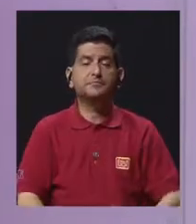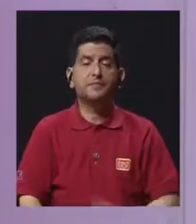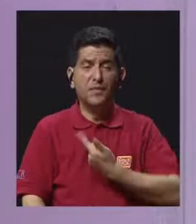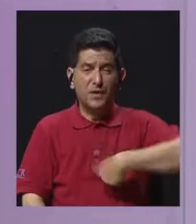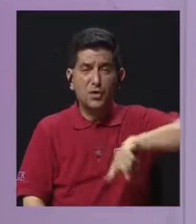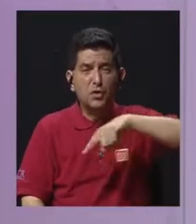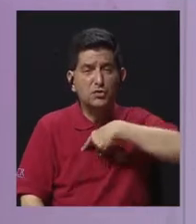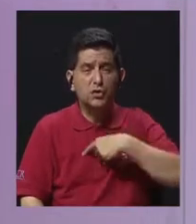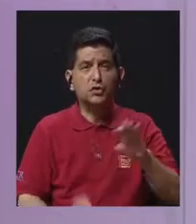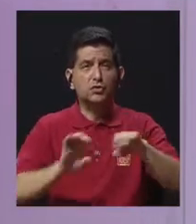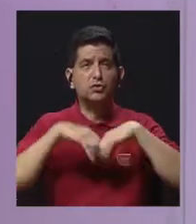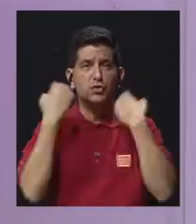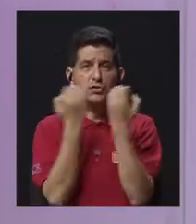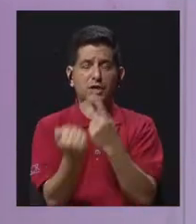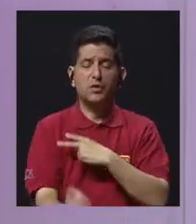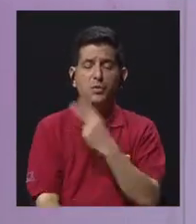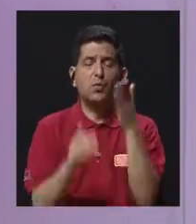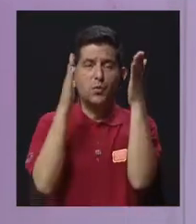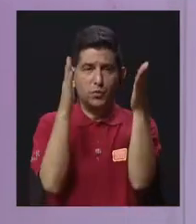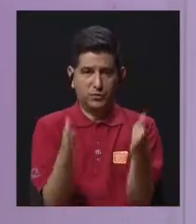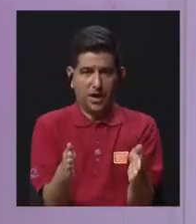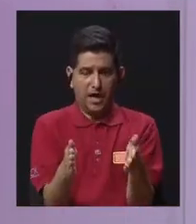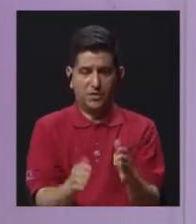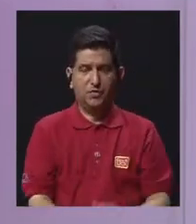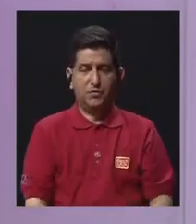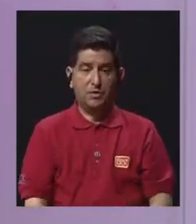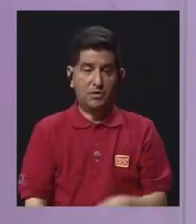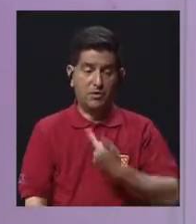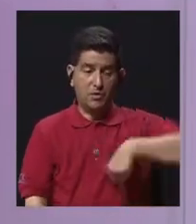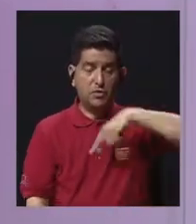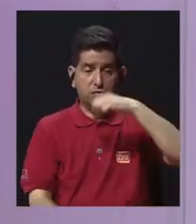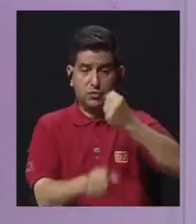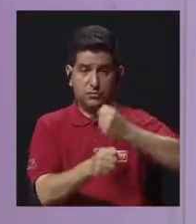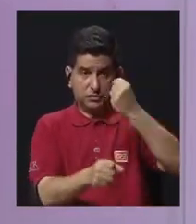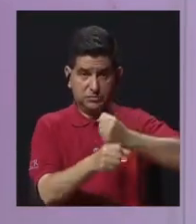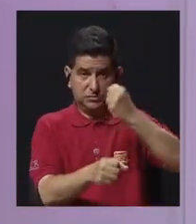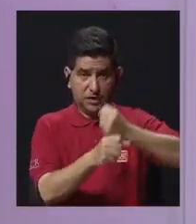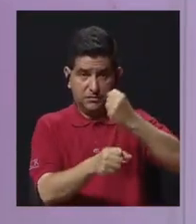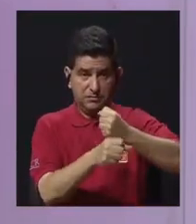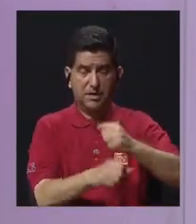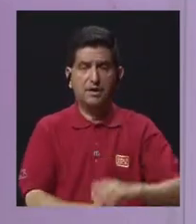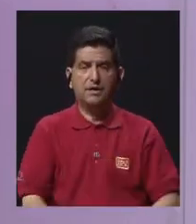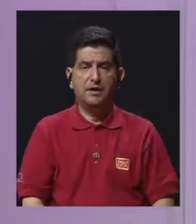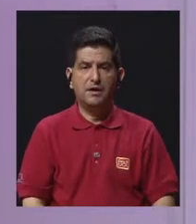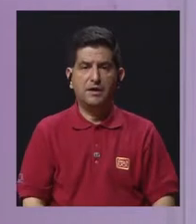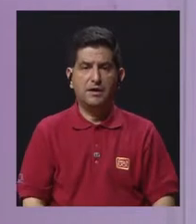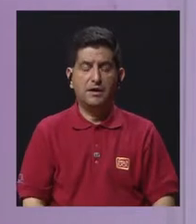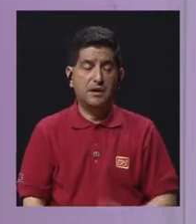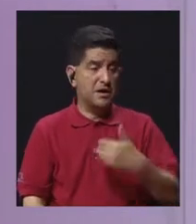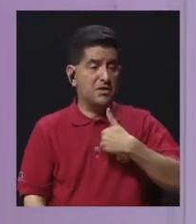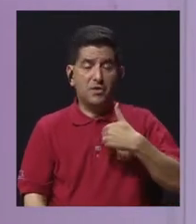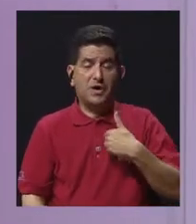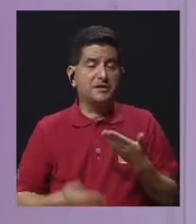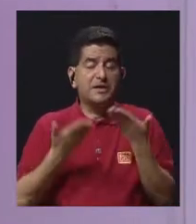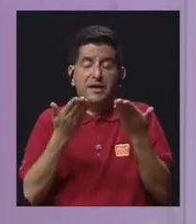decirles que en un inicio, bueno, nosotros somos un equipo de voluntarios. Ahí nosotros